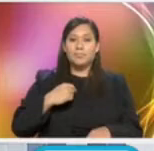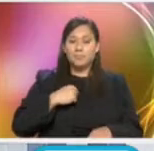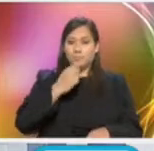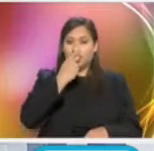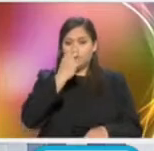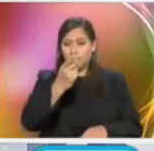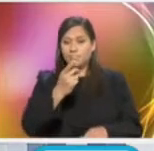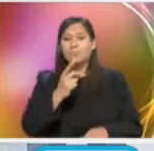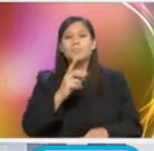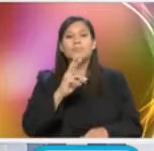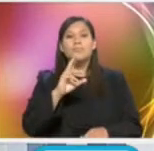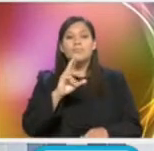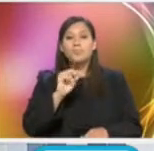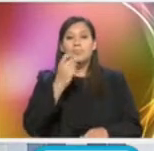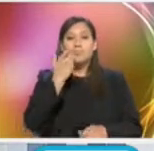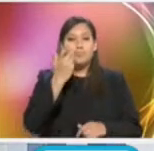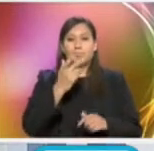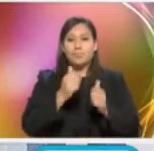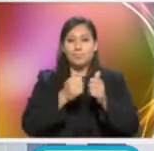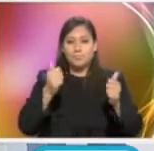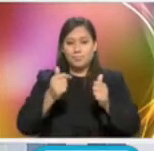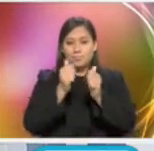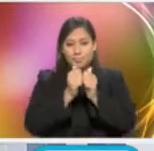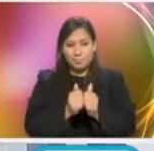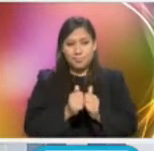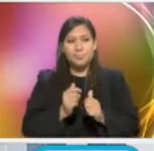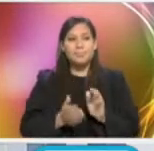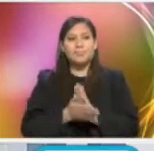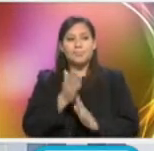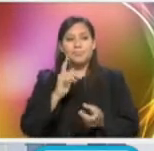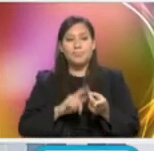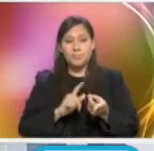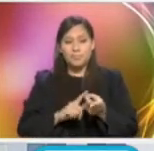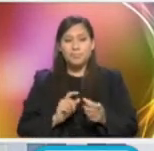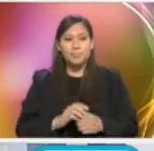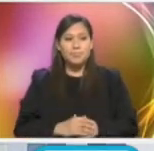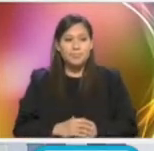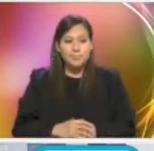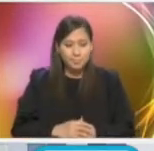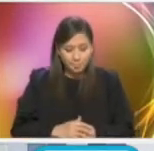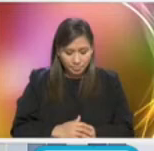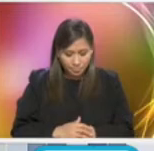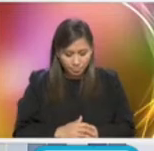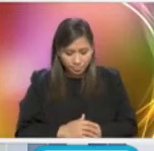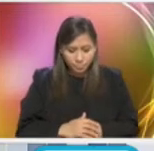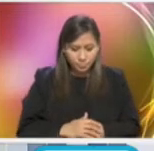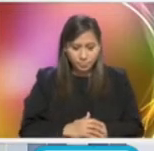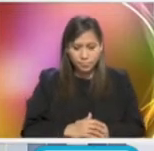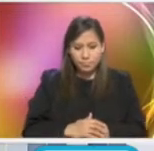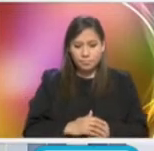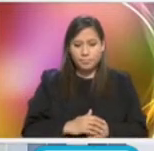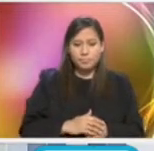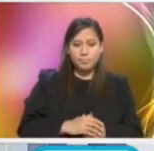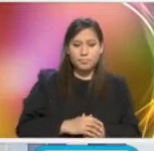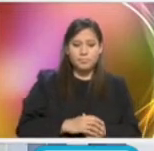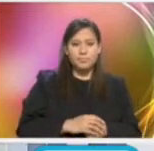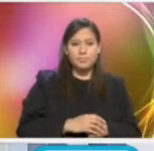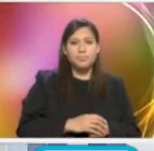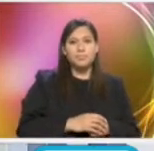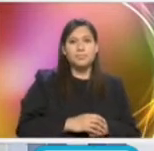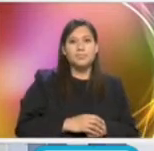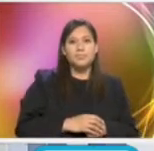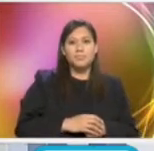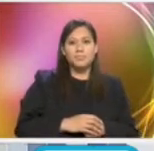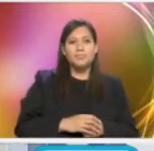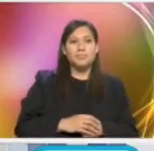les digo que no me quiero despegar de acá porque vamos a ¿Dónde vamos? hablar de algo que a mí me gustaría de